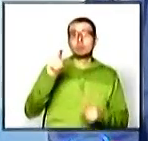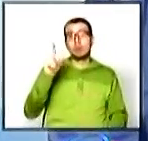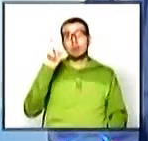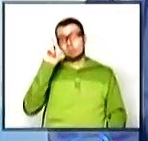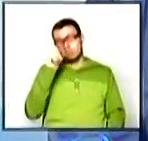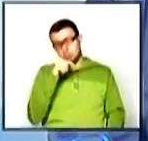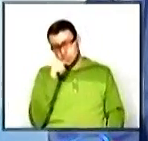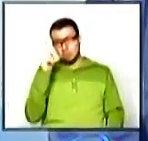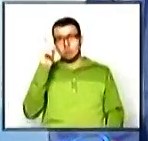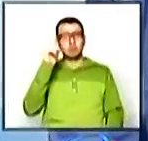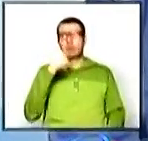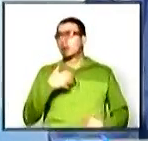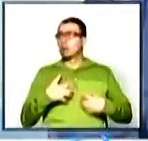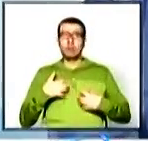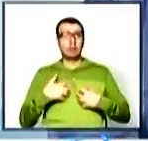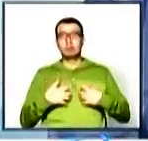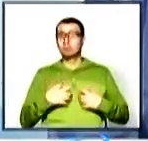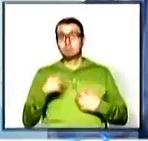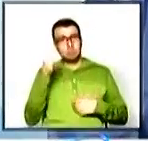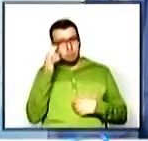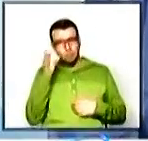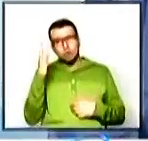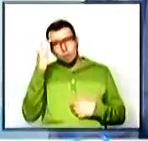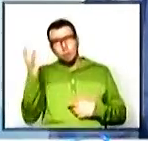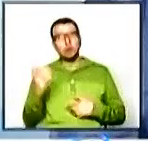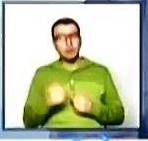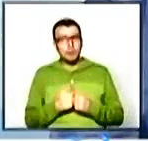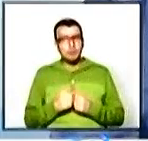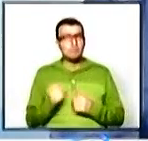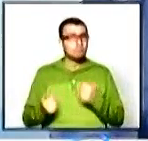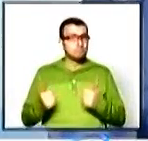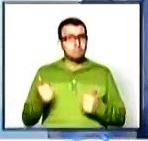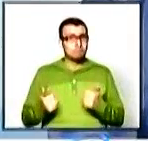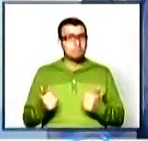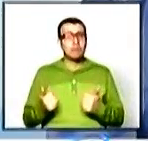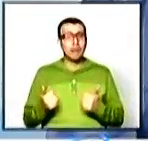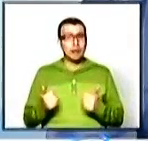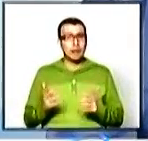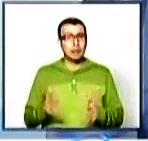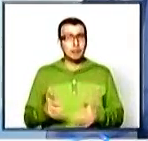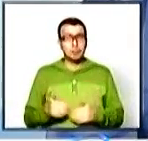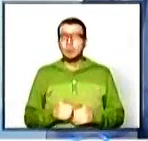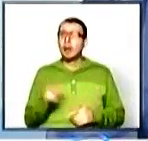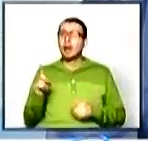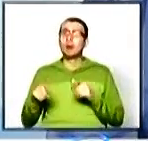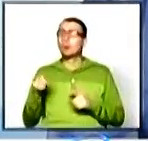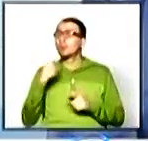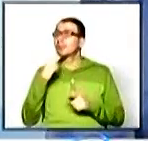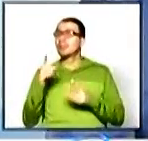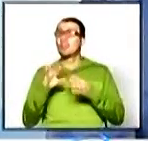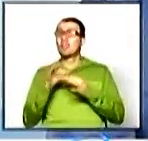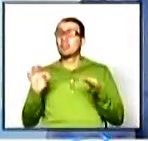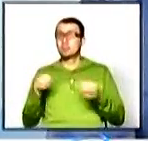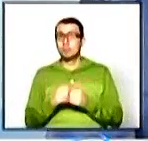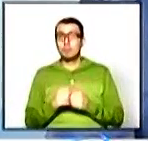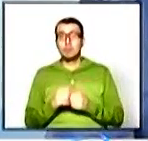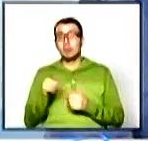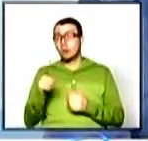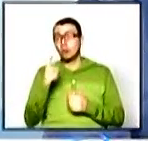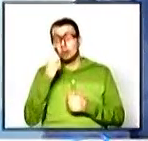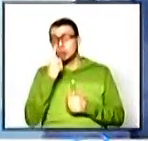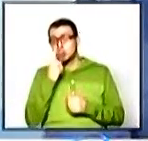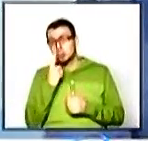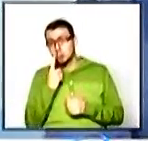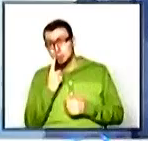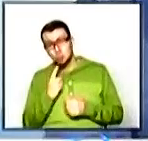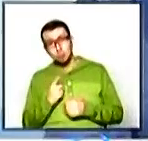incertidumbre, de inseguridad, de duelo, tantas cosas. Hay un dicho muy sabio en la medicina que dice que el que no llora con los ojos, llora